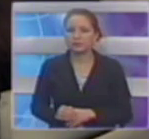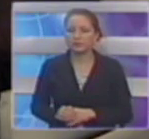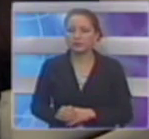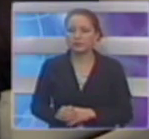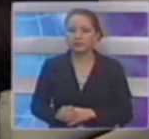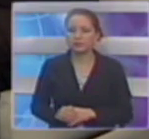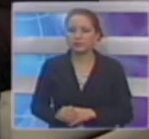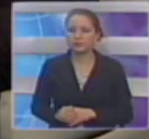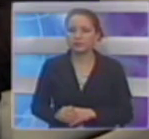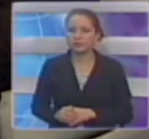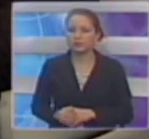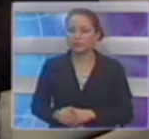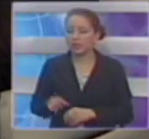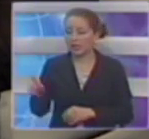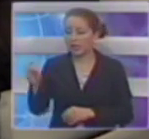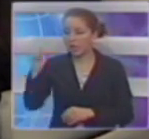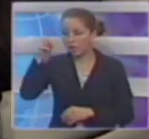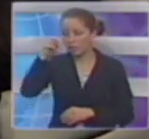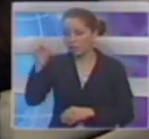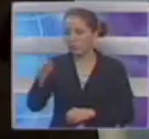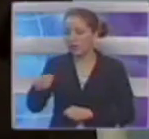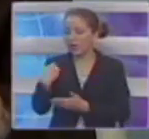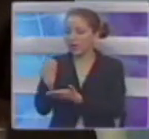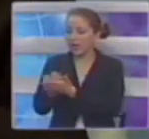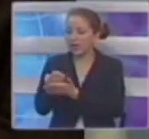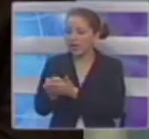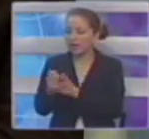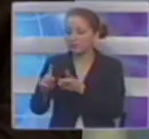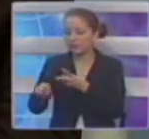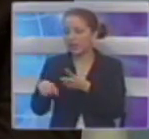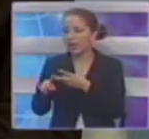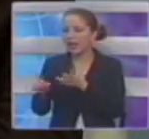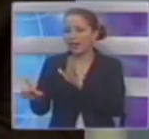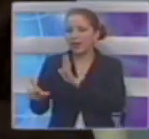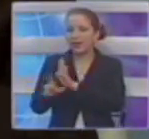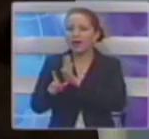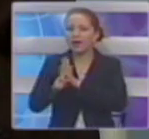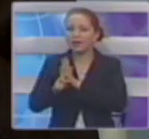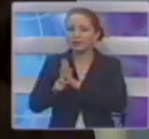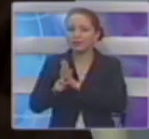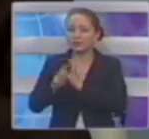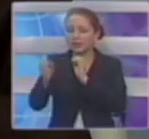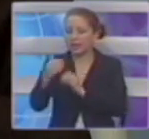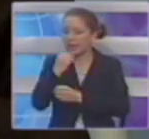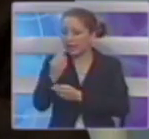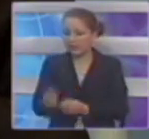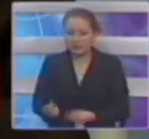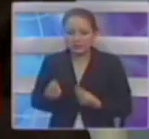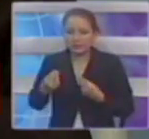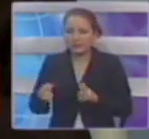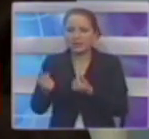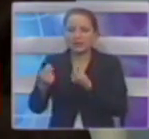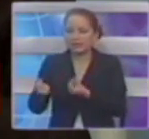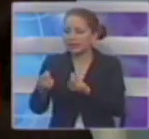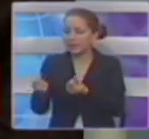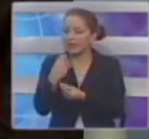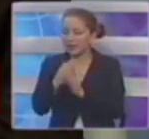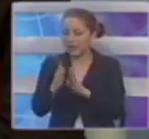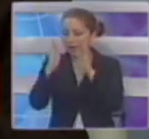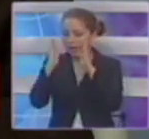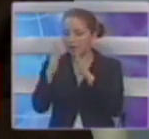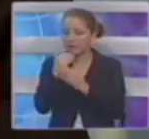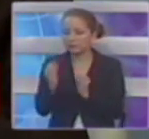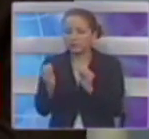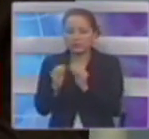las posibilidades económicas y legales para poder actuar rápidamente. Porque tenemos que